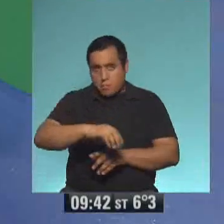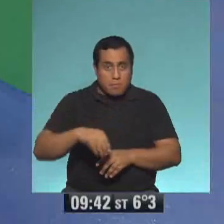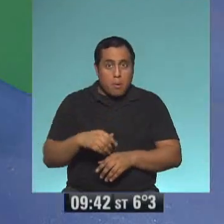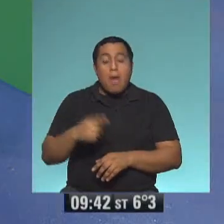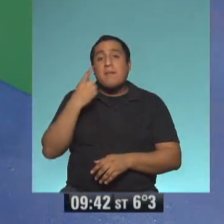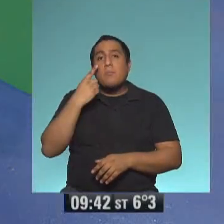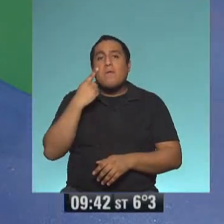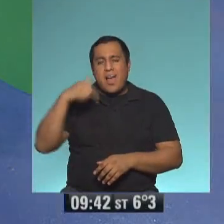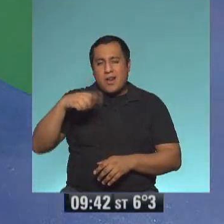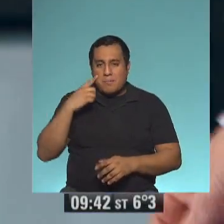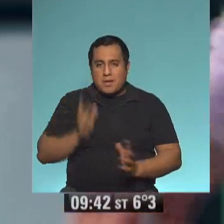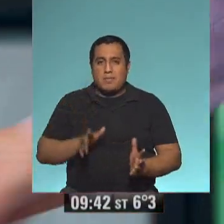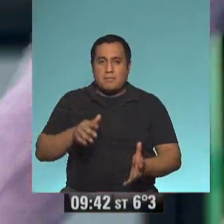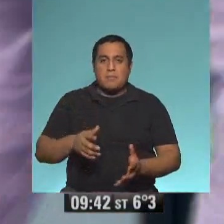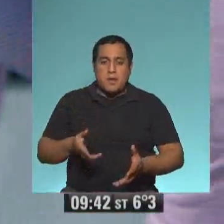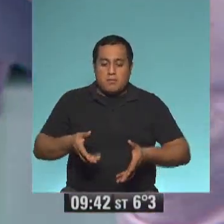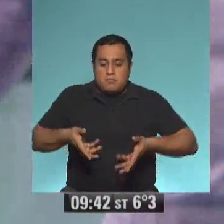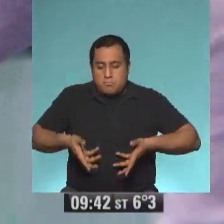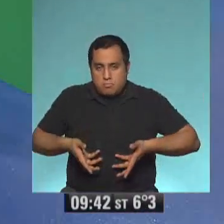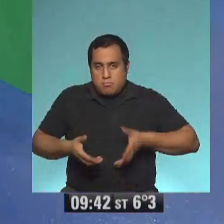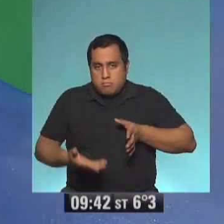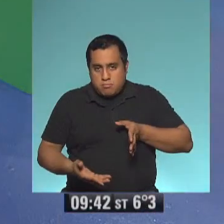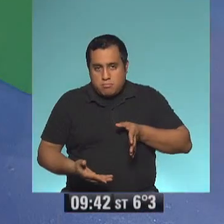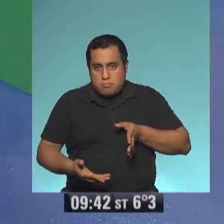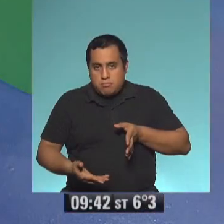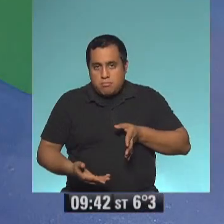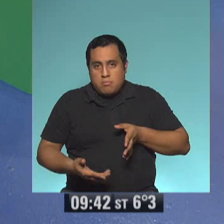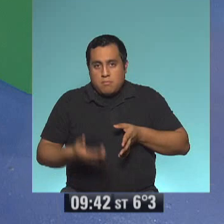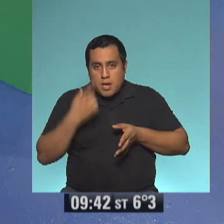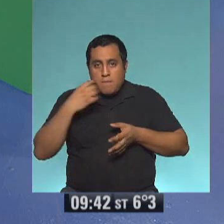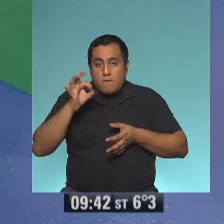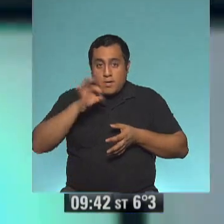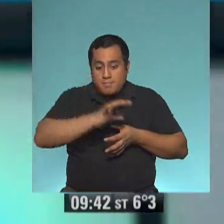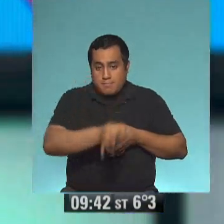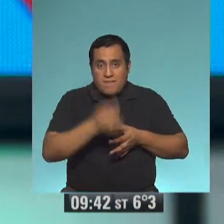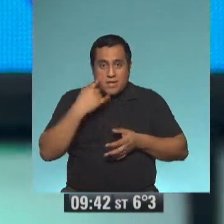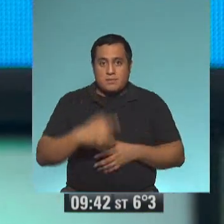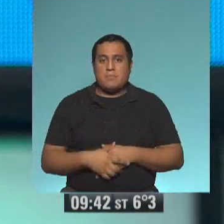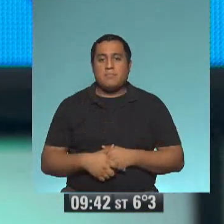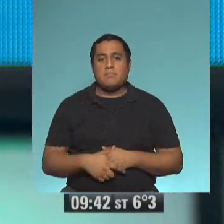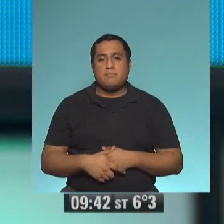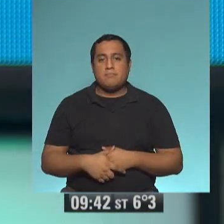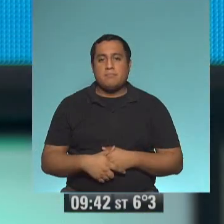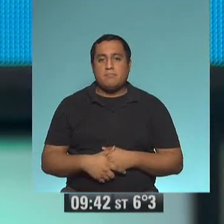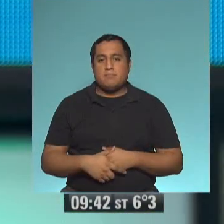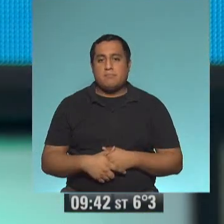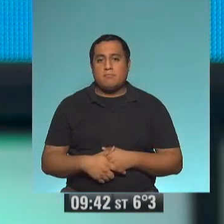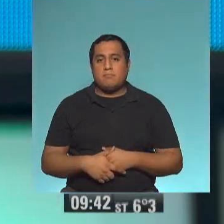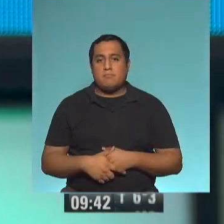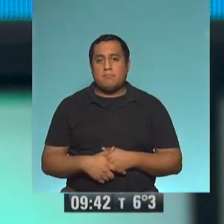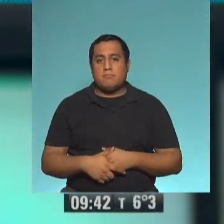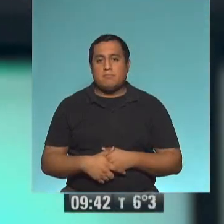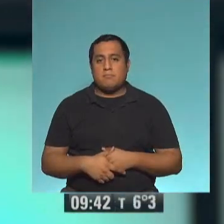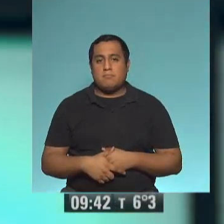esta? Dale, probemos. Yo soy la inclinación. Por ahí, dale. A ver, ¿querés con esta bolita? Sí. A ver, permiso. Ahí va. ¡Tum!